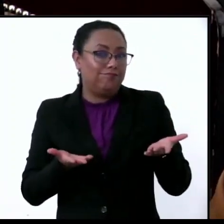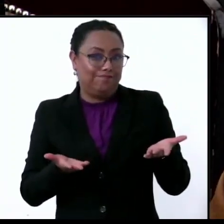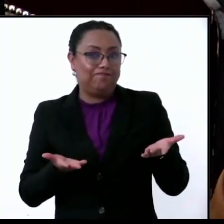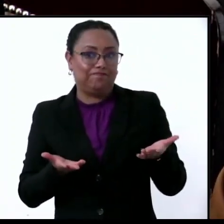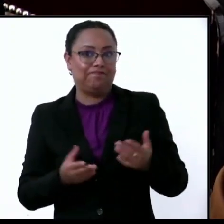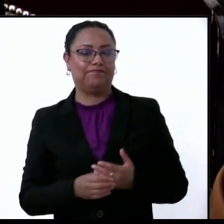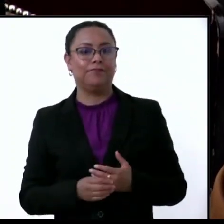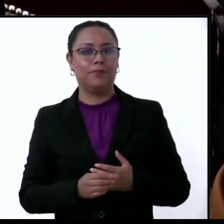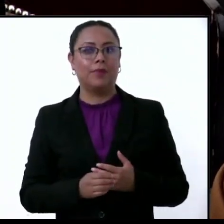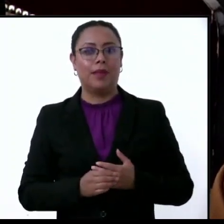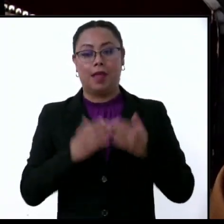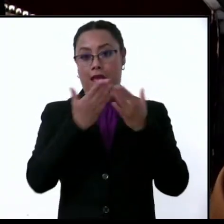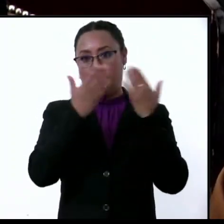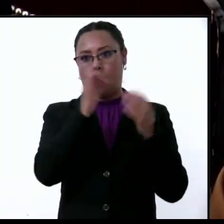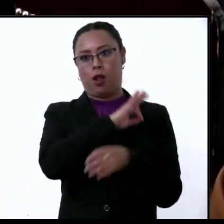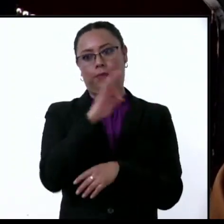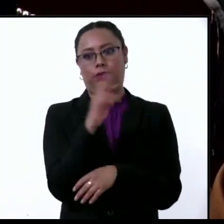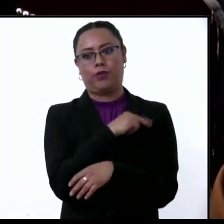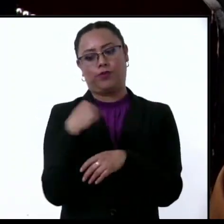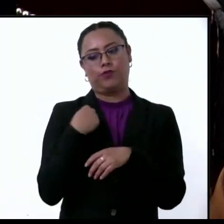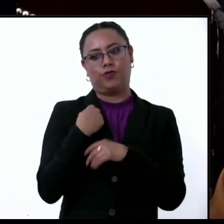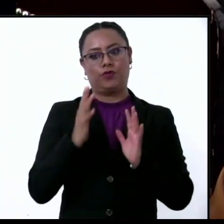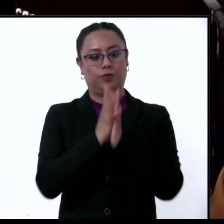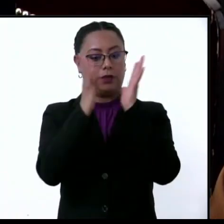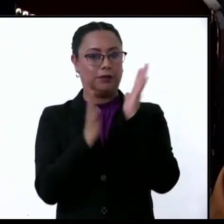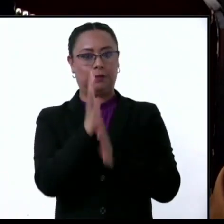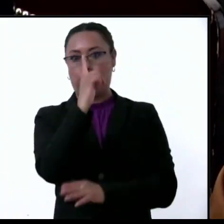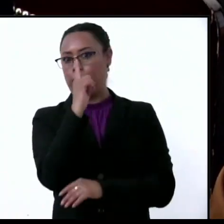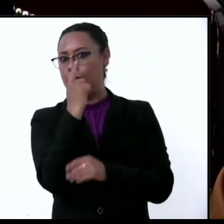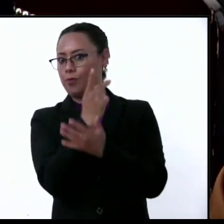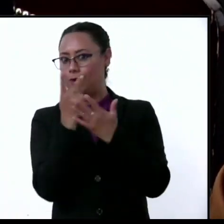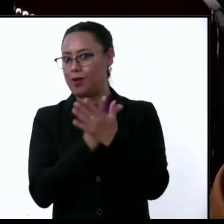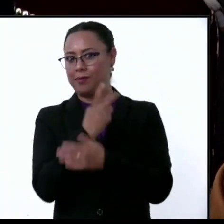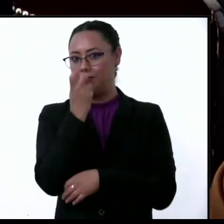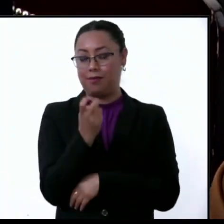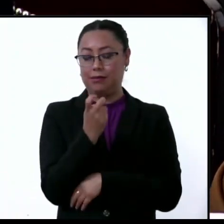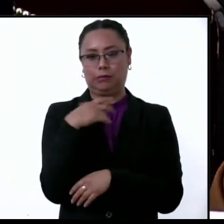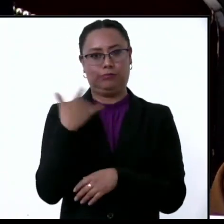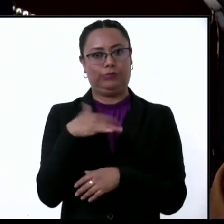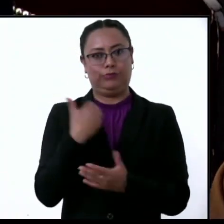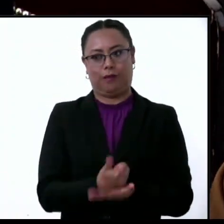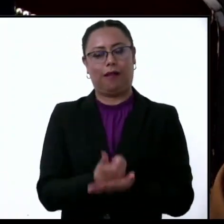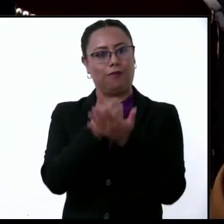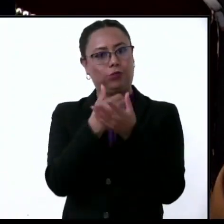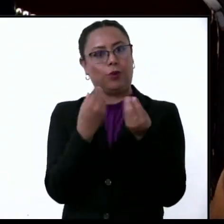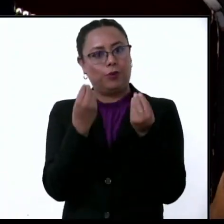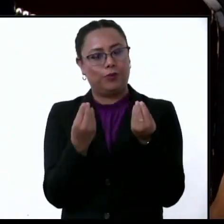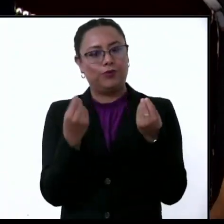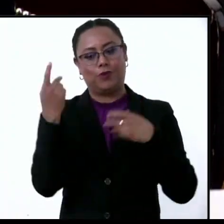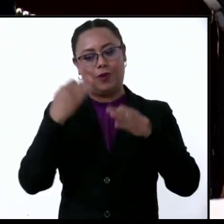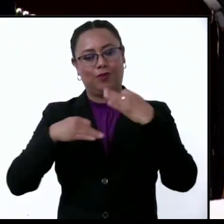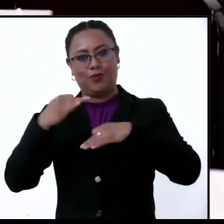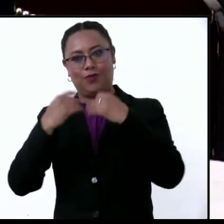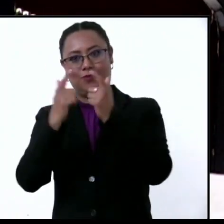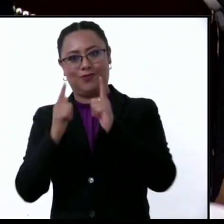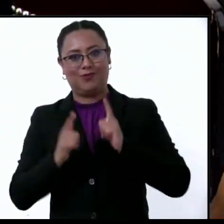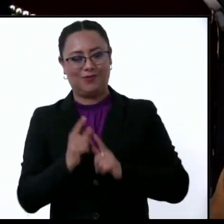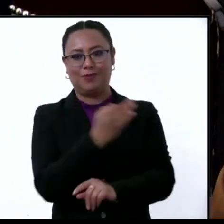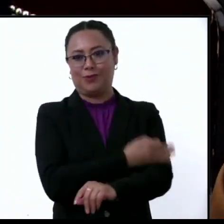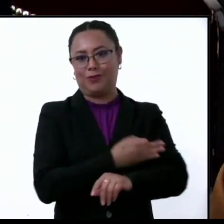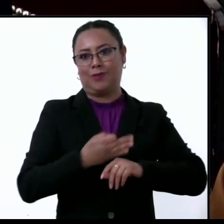y poder participar en uno de estos programas pues ayudó mucho, ¿no?, a todas estas familias.